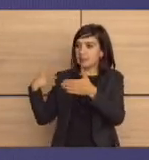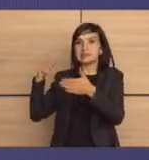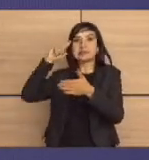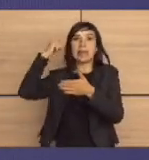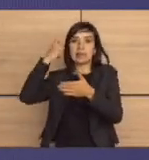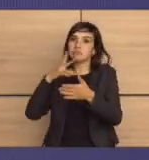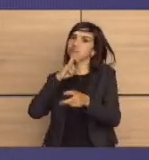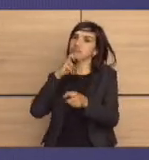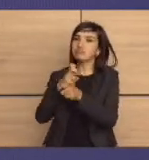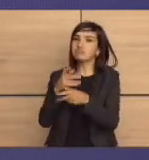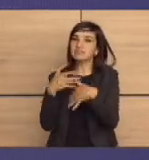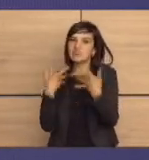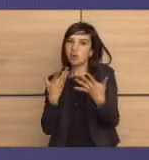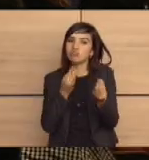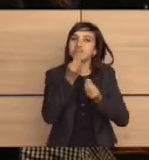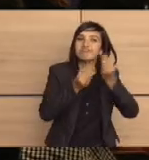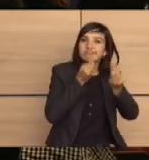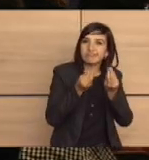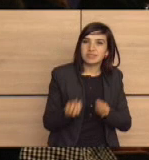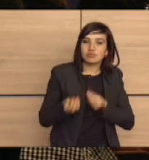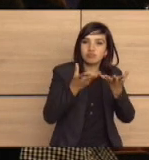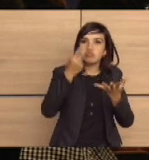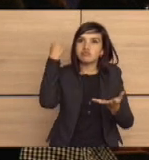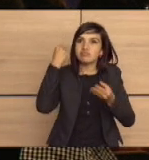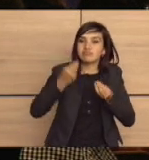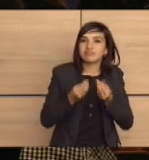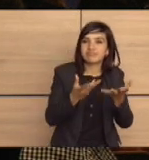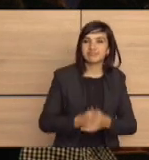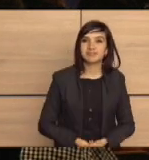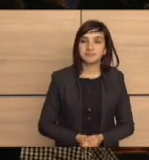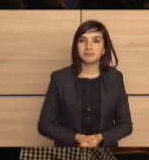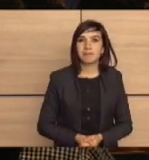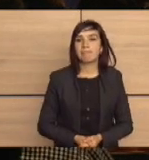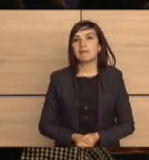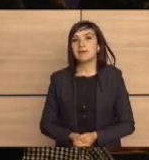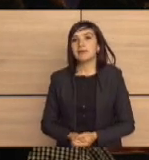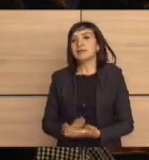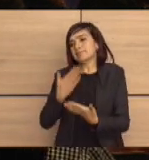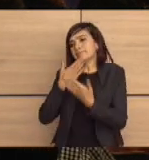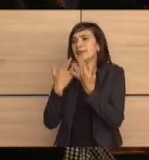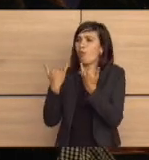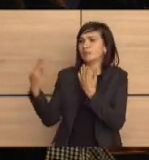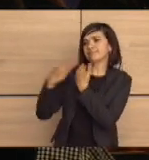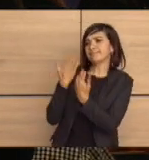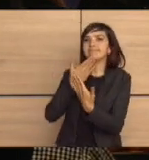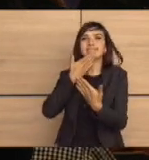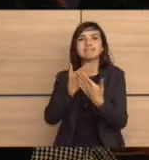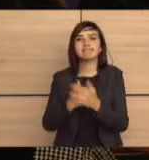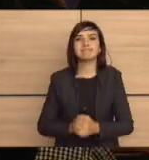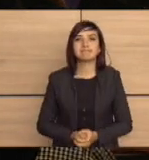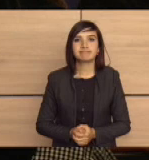abordarlo de una manera rica? Muy bien, muchas gracias. Igualmente, muchas gracias por la invitación, por estar